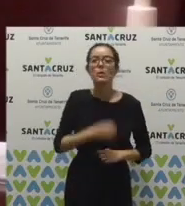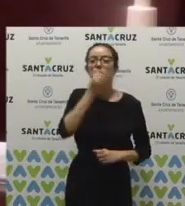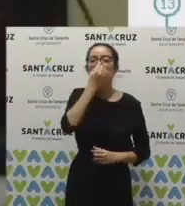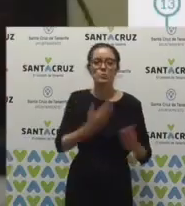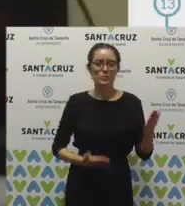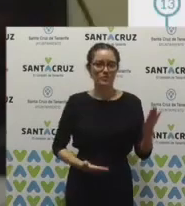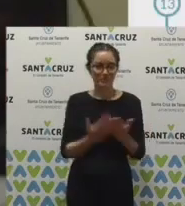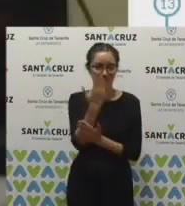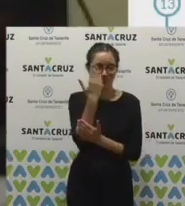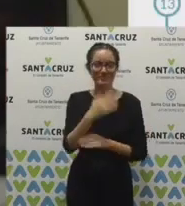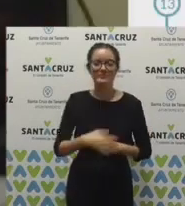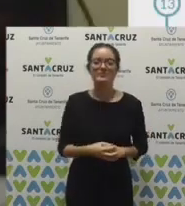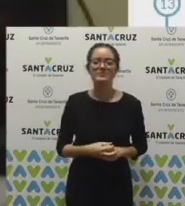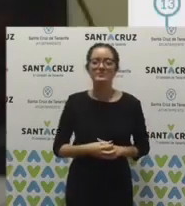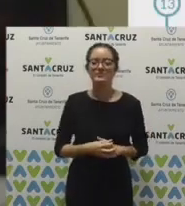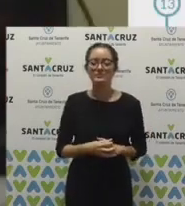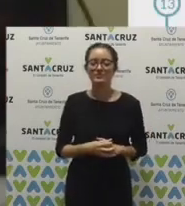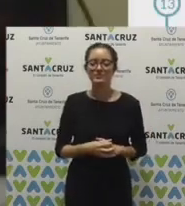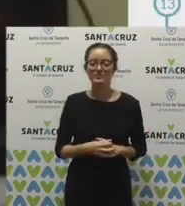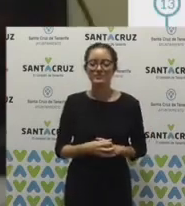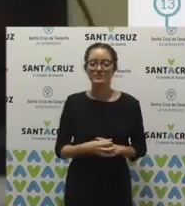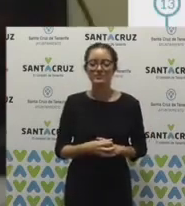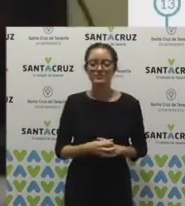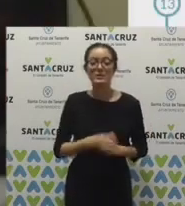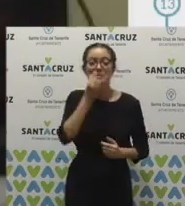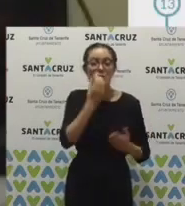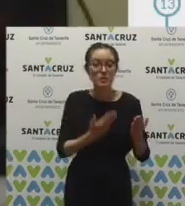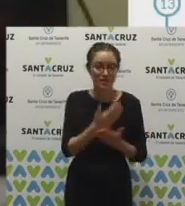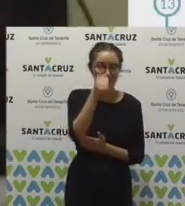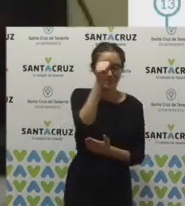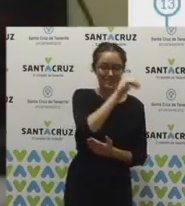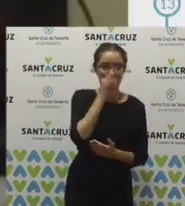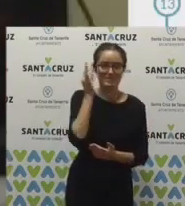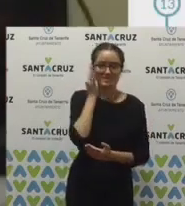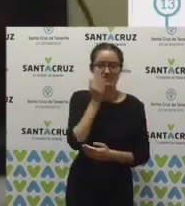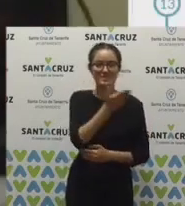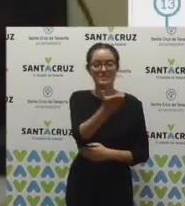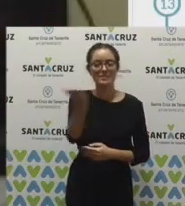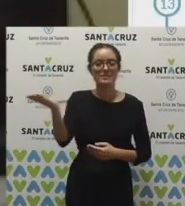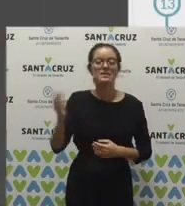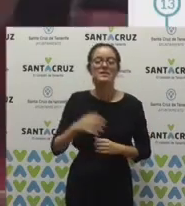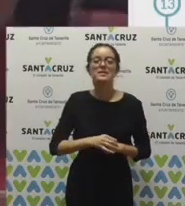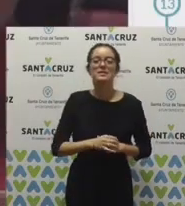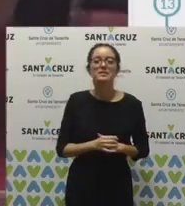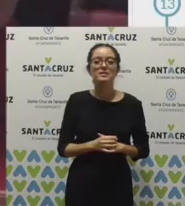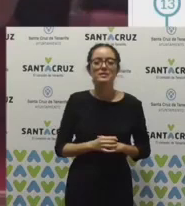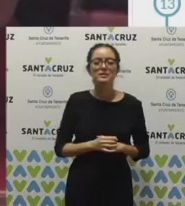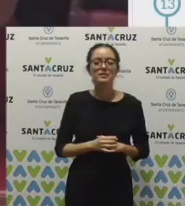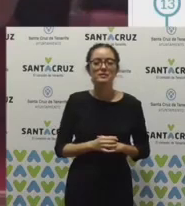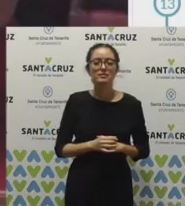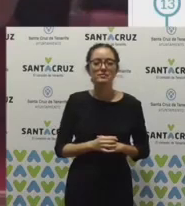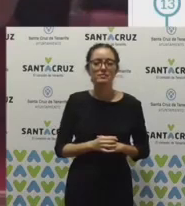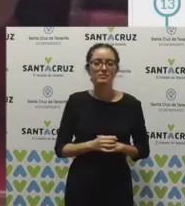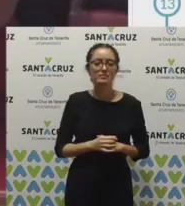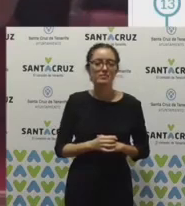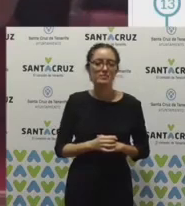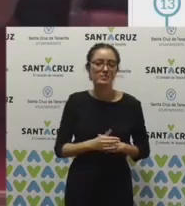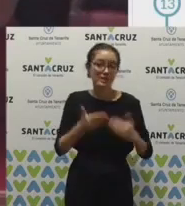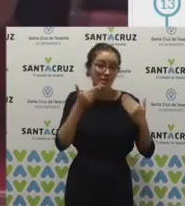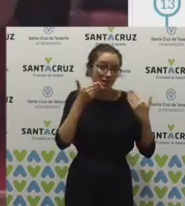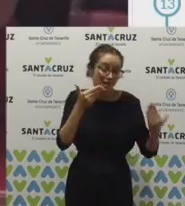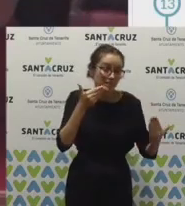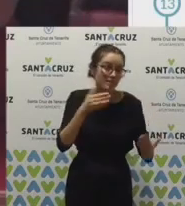días buenos días a todos a todos en primer lugar dar las gracias a doña dolores